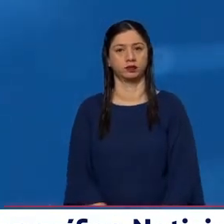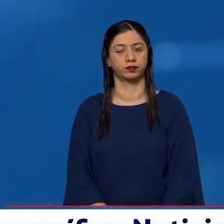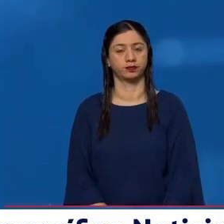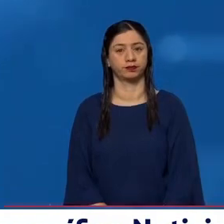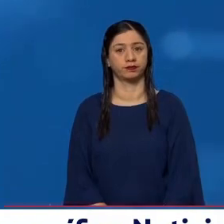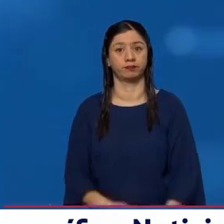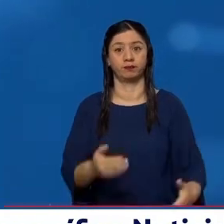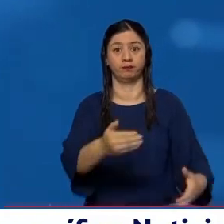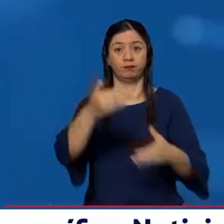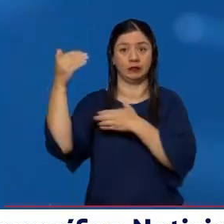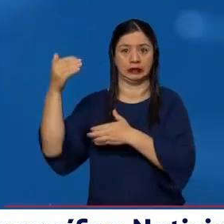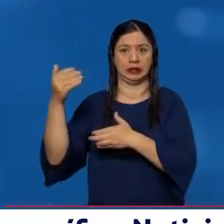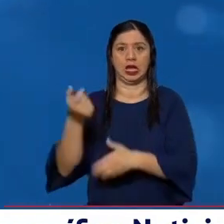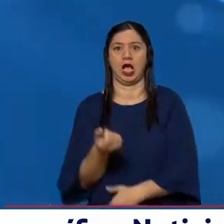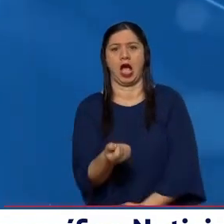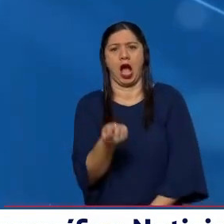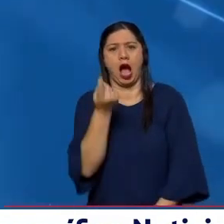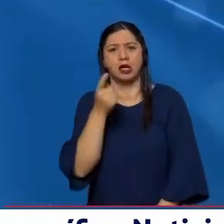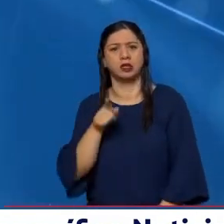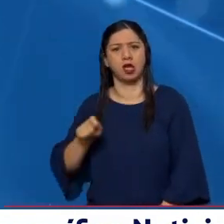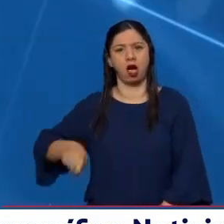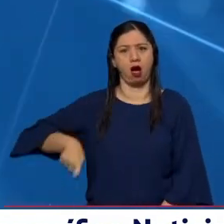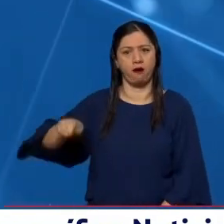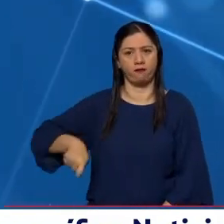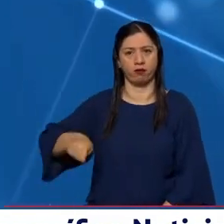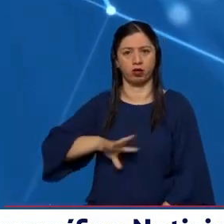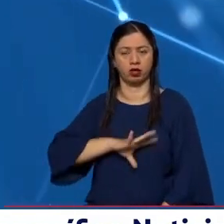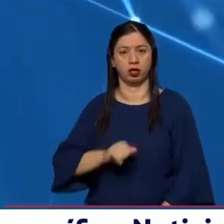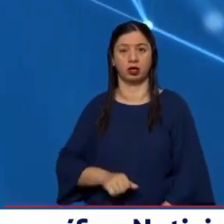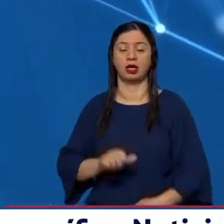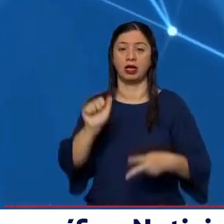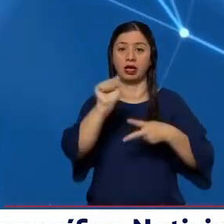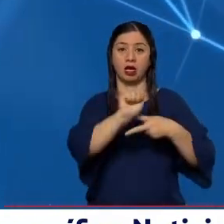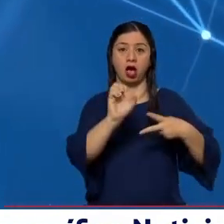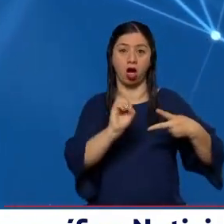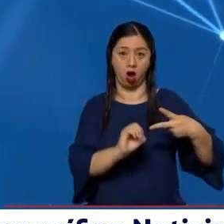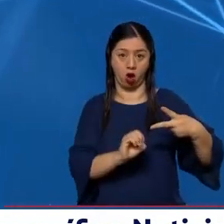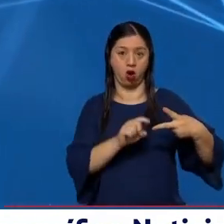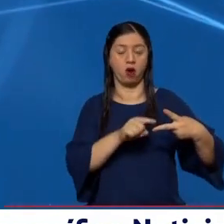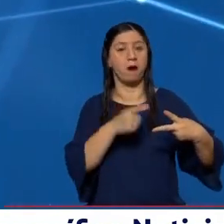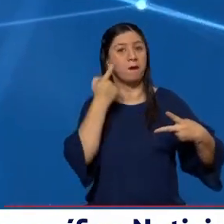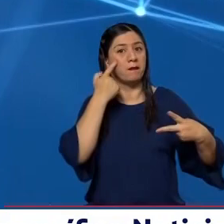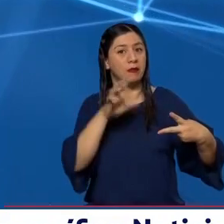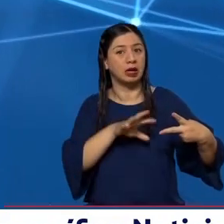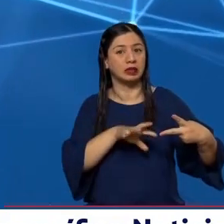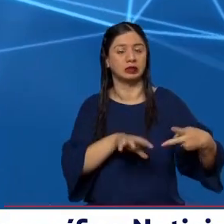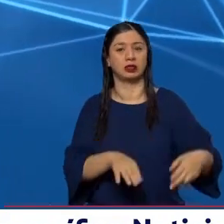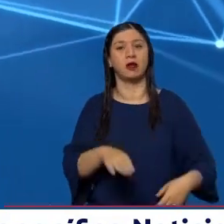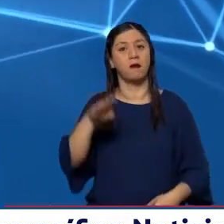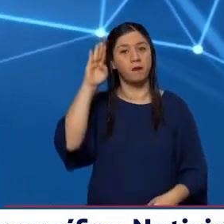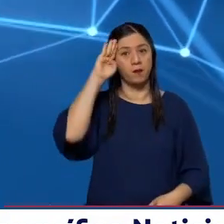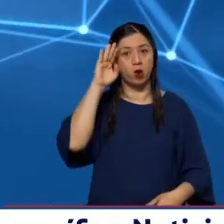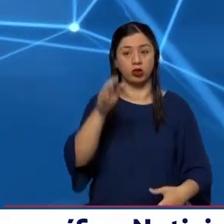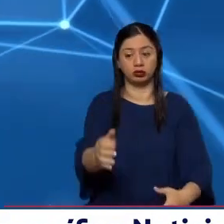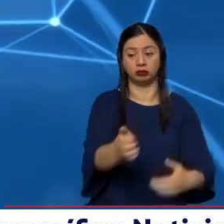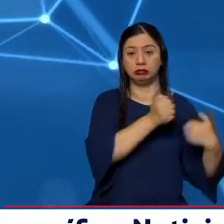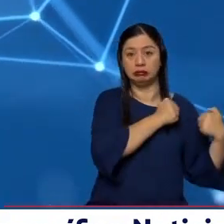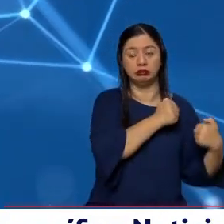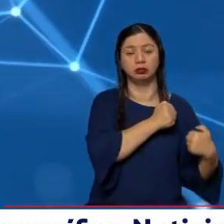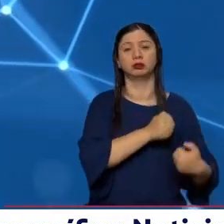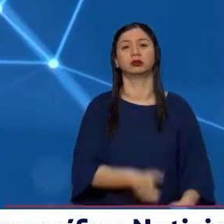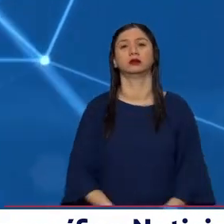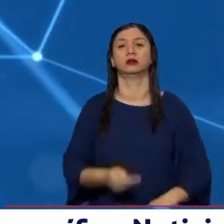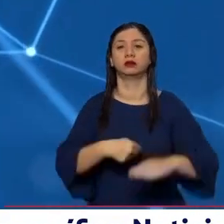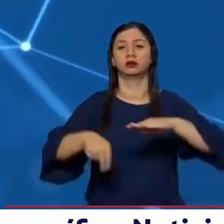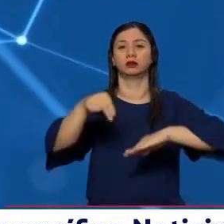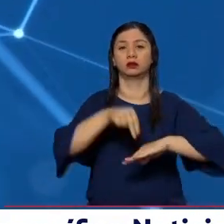El frustrado secuestro de un abogado en el sur de Cali y la captura de una pareja, al parecer responsable por el rapto de un policía en Nariño y la recuperación de